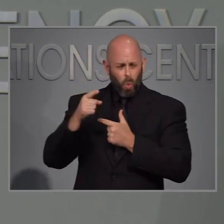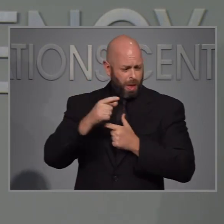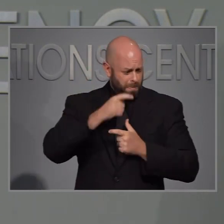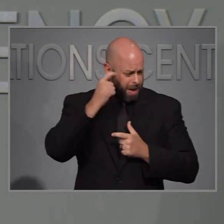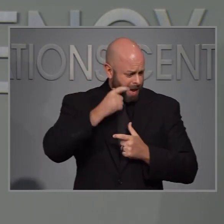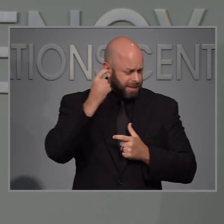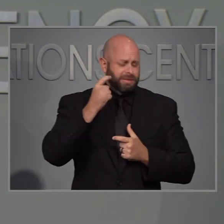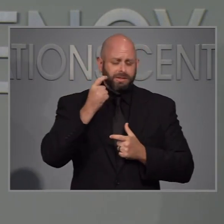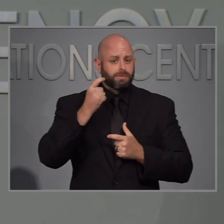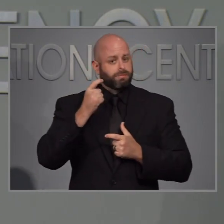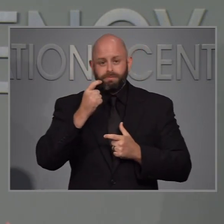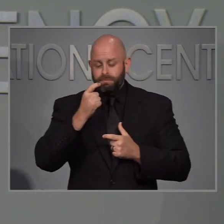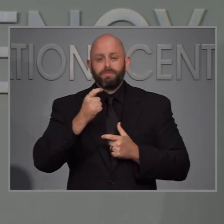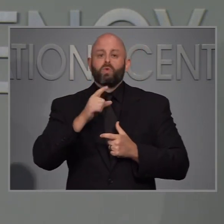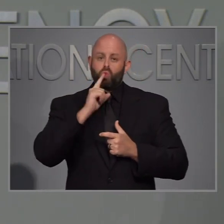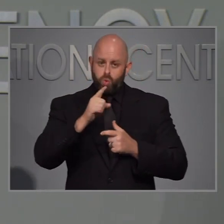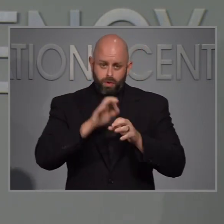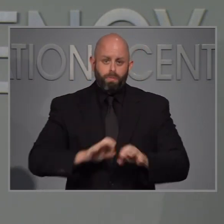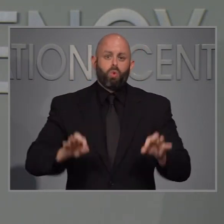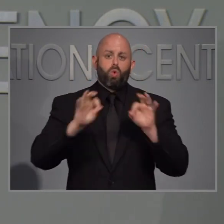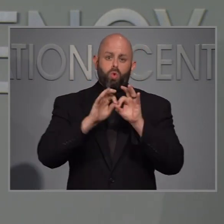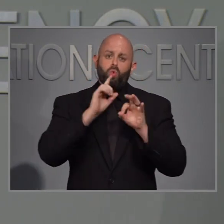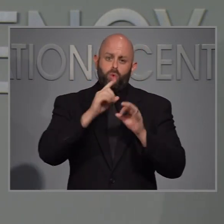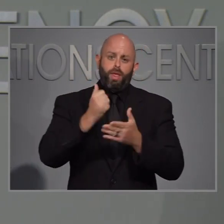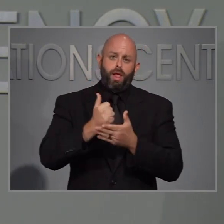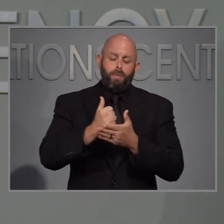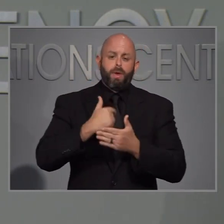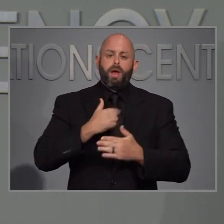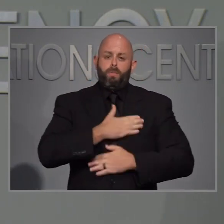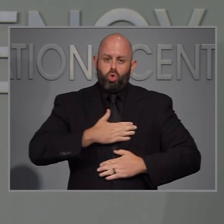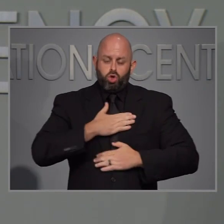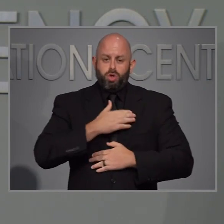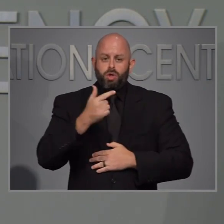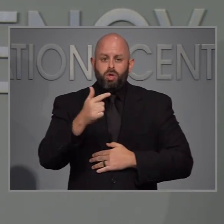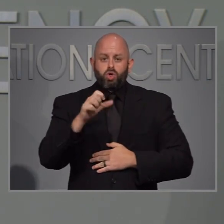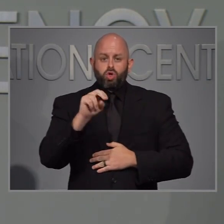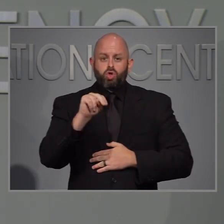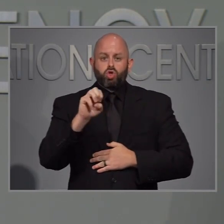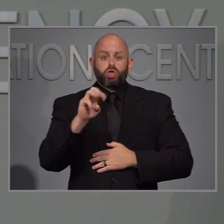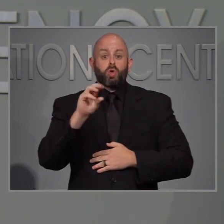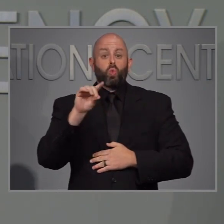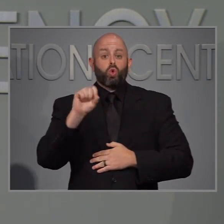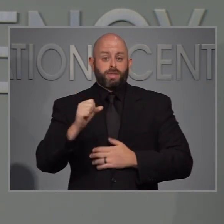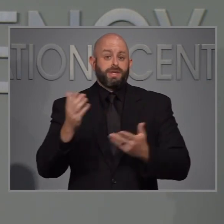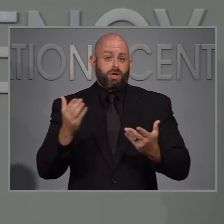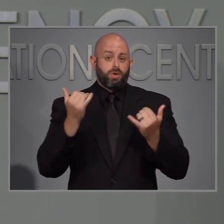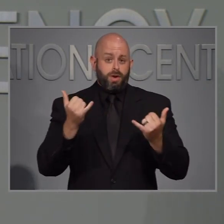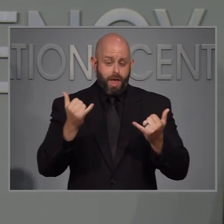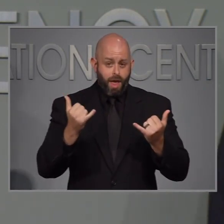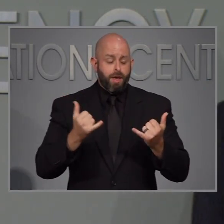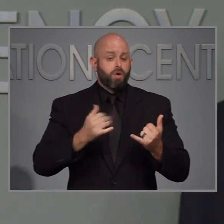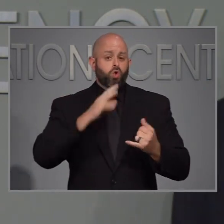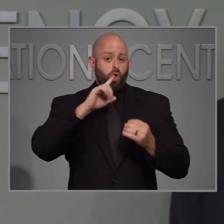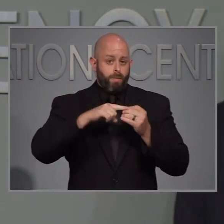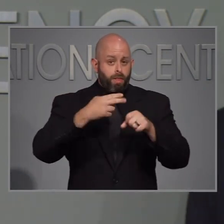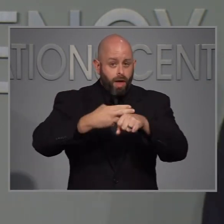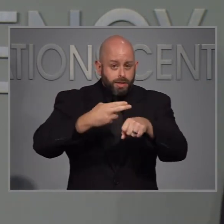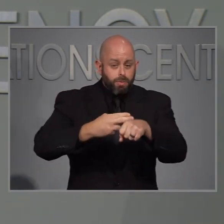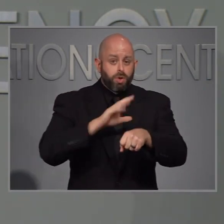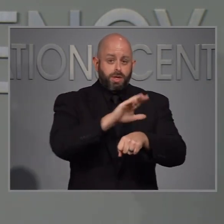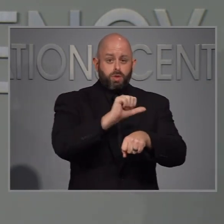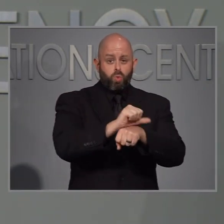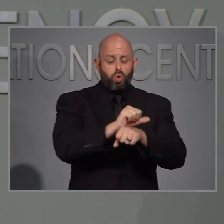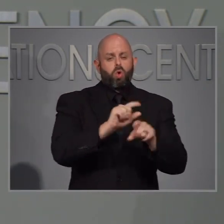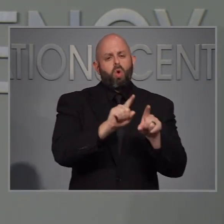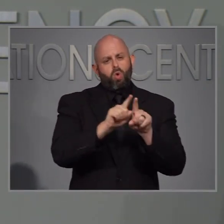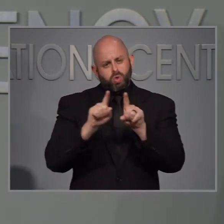básico. Realmente agradezco a Eugene Woods que vino aquí y habló de parte de los hospitales y todo el trabajo